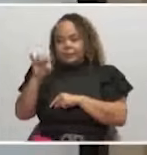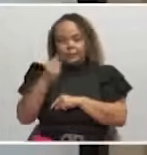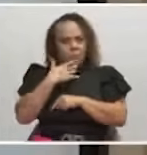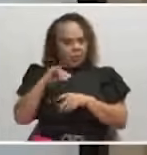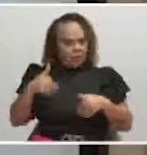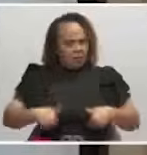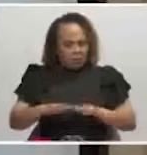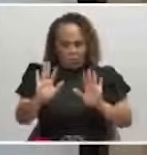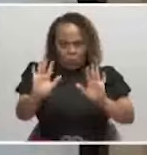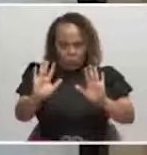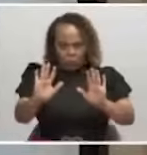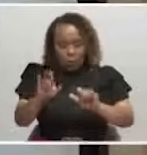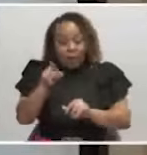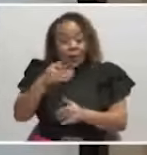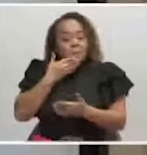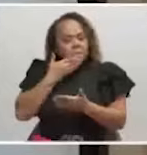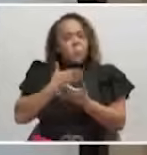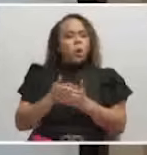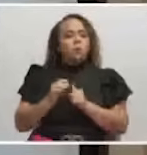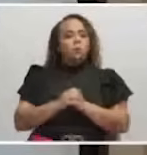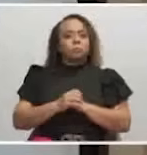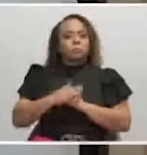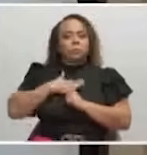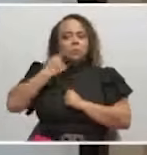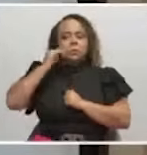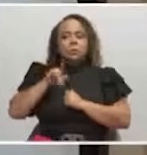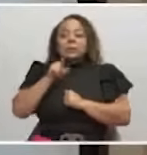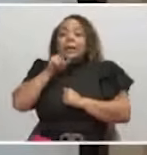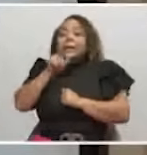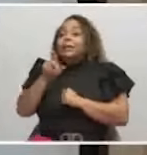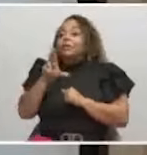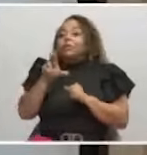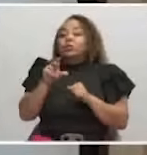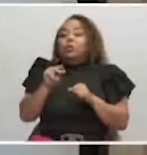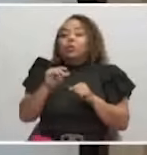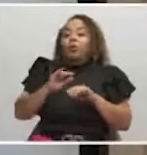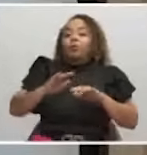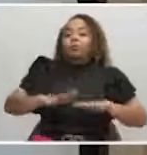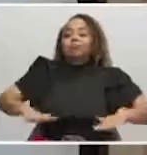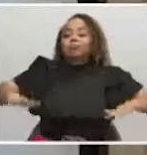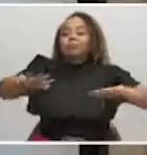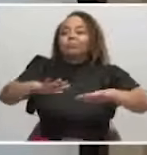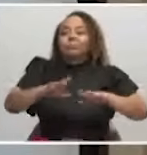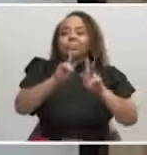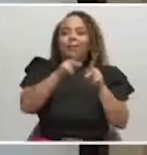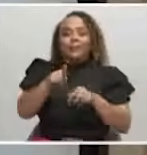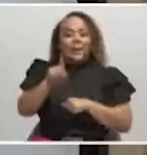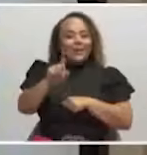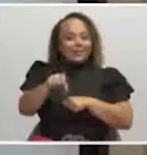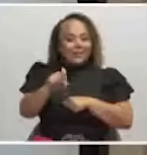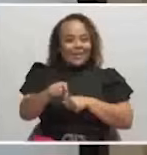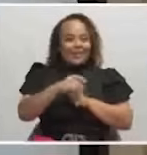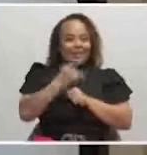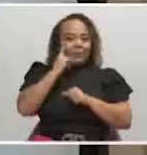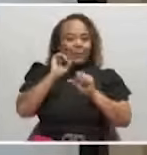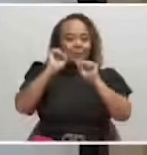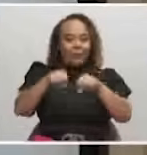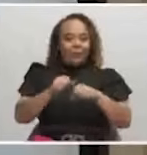me parece que es un buen entrenador. Me parece que a él no lo rodearon de la gente necesaria para